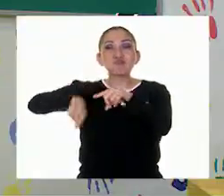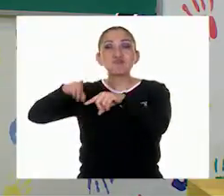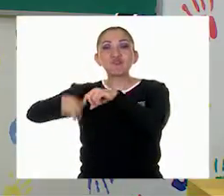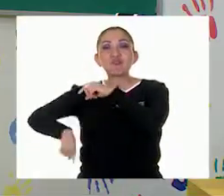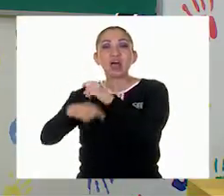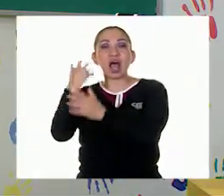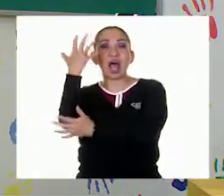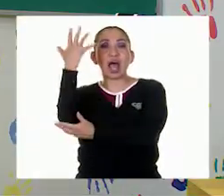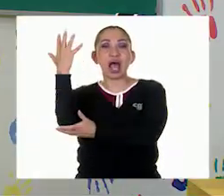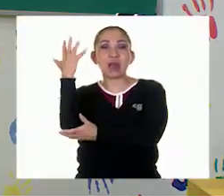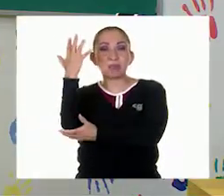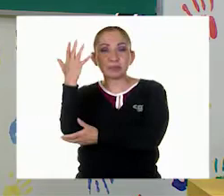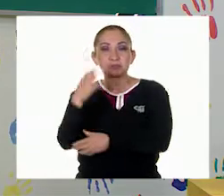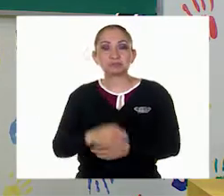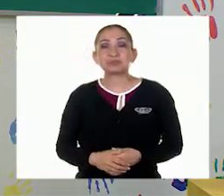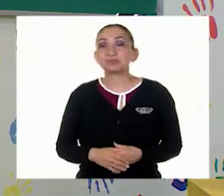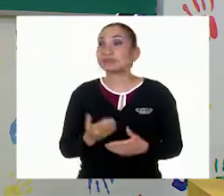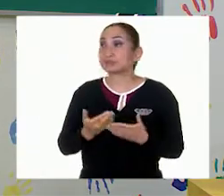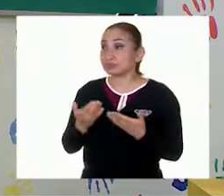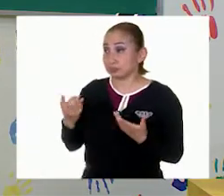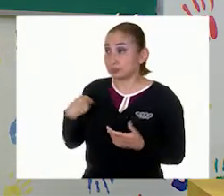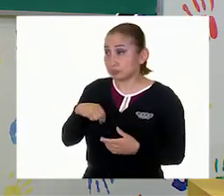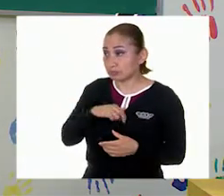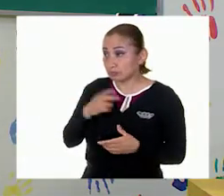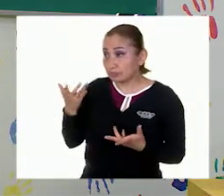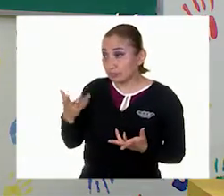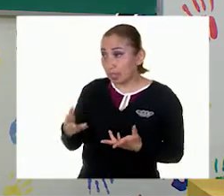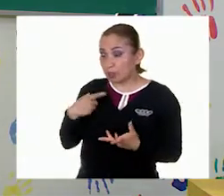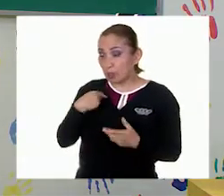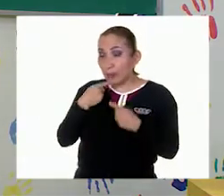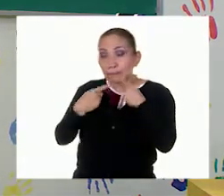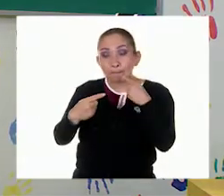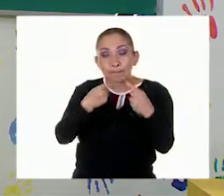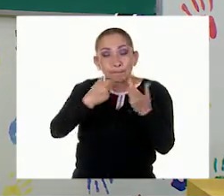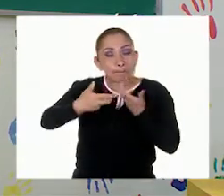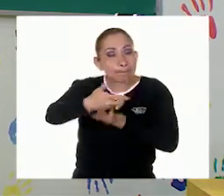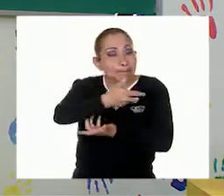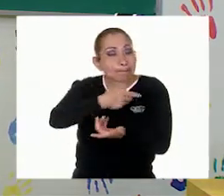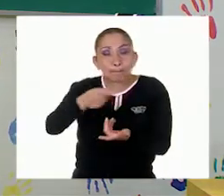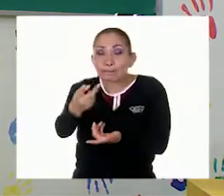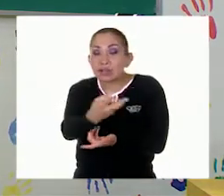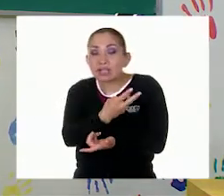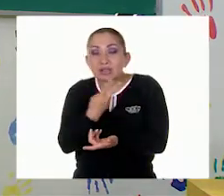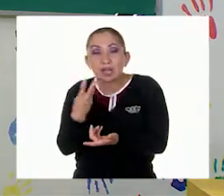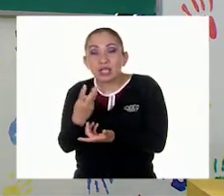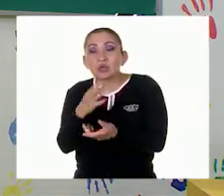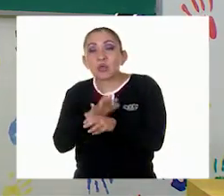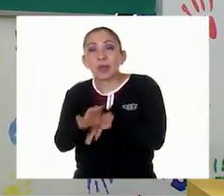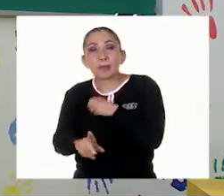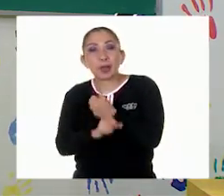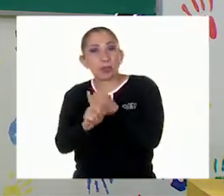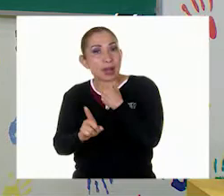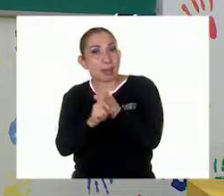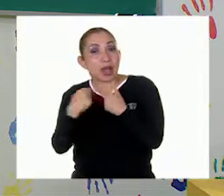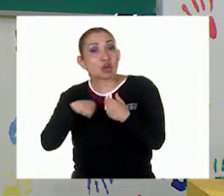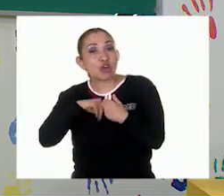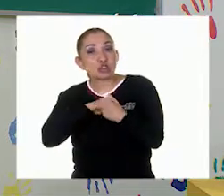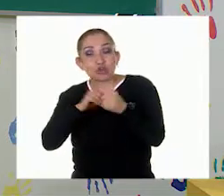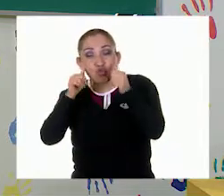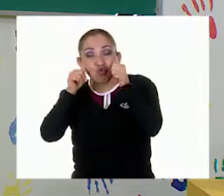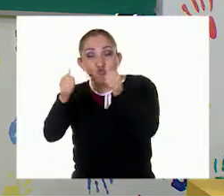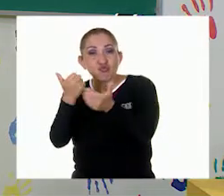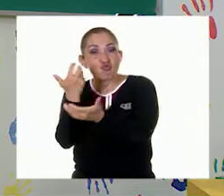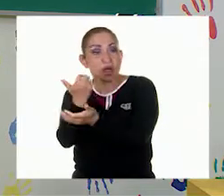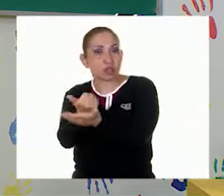Sí. Ahora, lo que vamos a hacer es llegar a un consenso respecto a cuál es el problema ambiental que vamos a